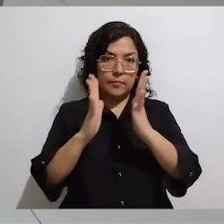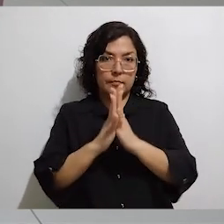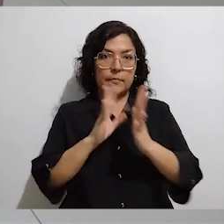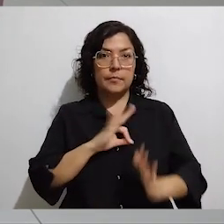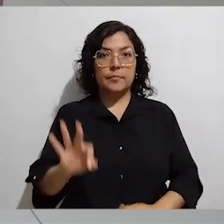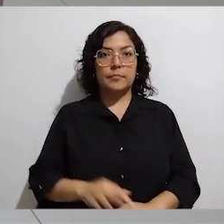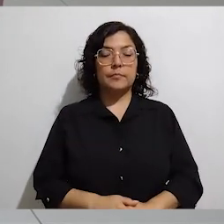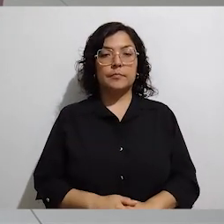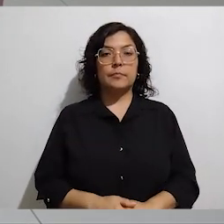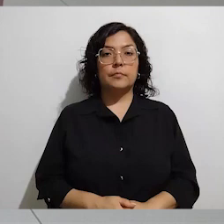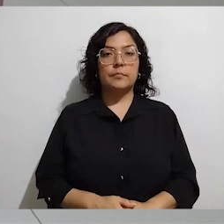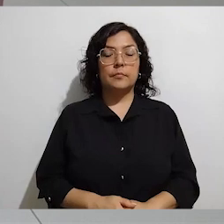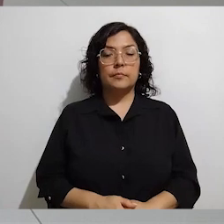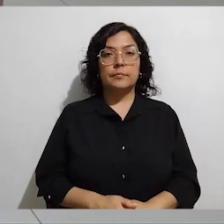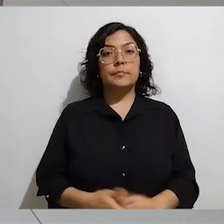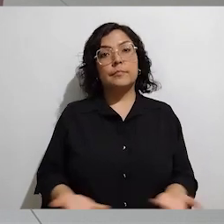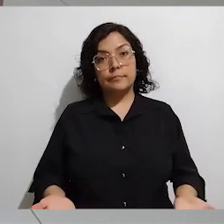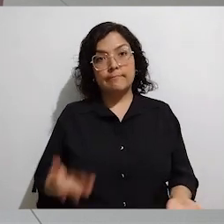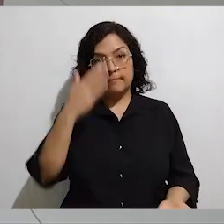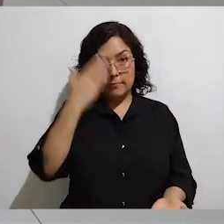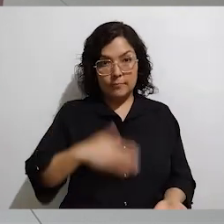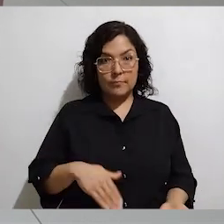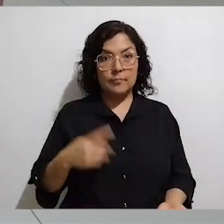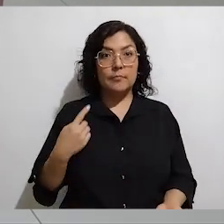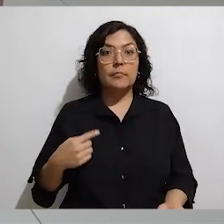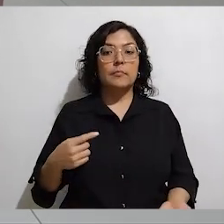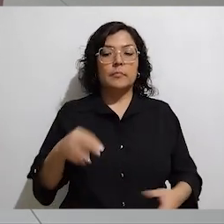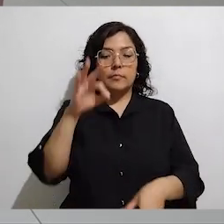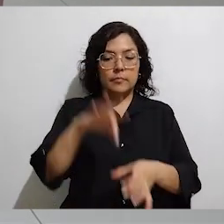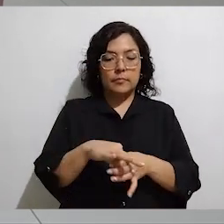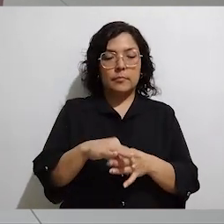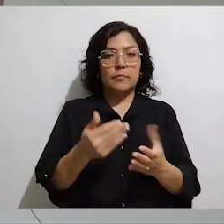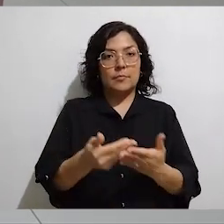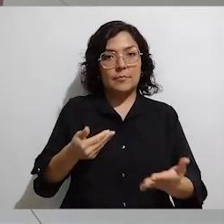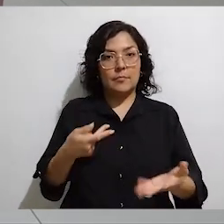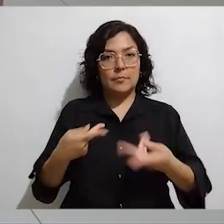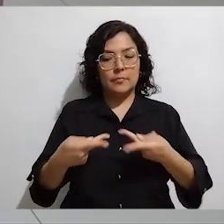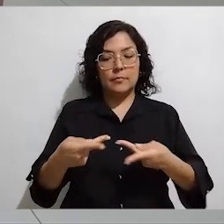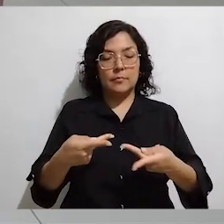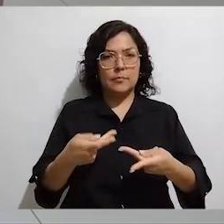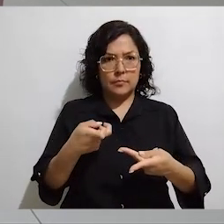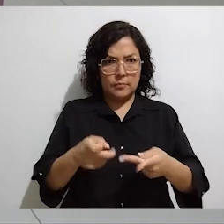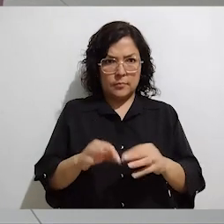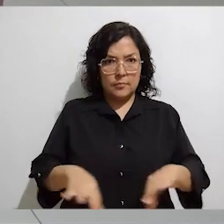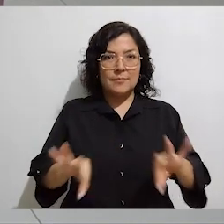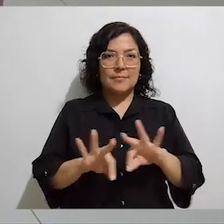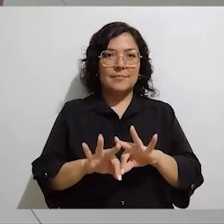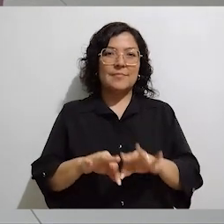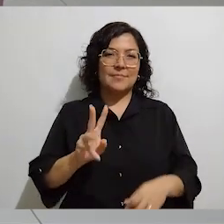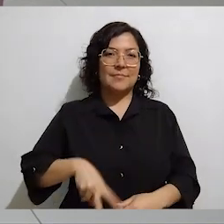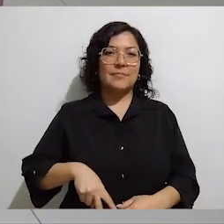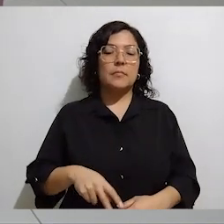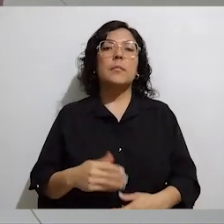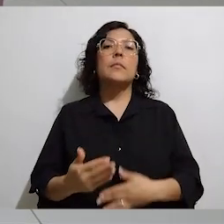al final del día la tarea electoral, la tarea de organizar elecciones es muy relevante, pero adicionalmente a ella,